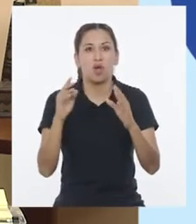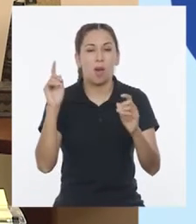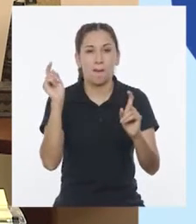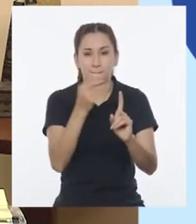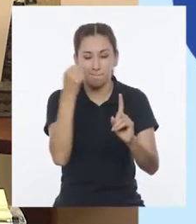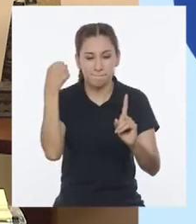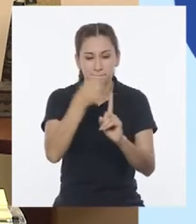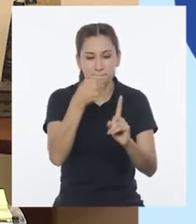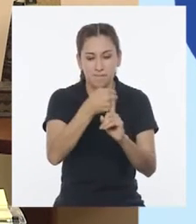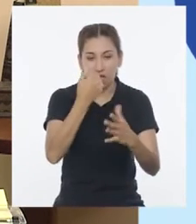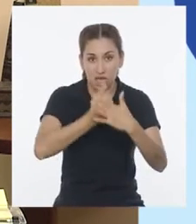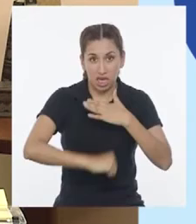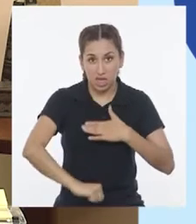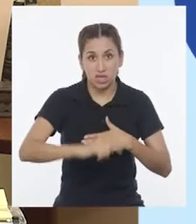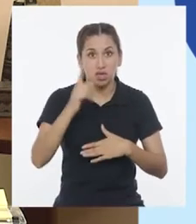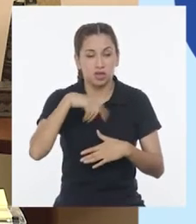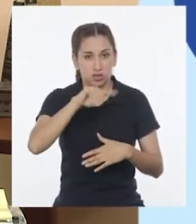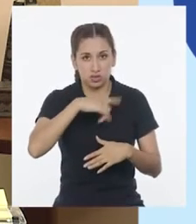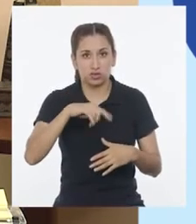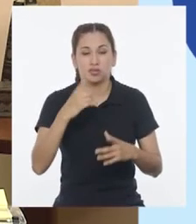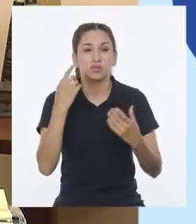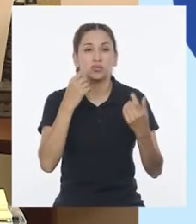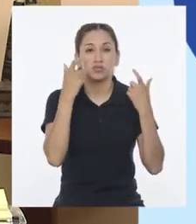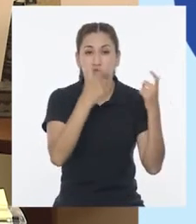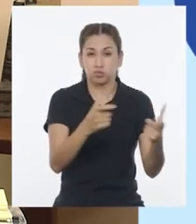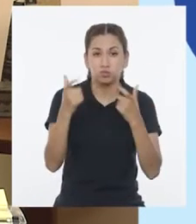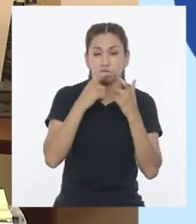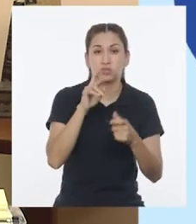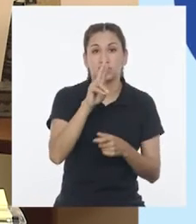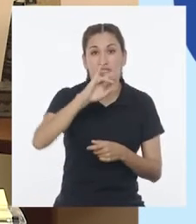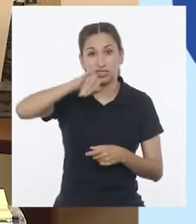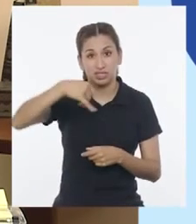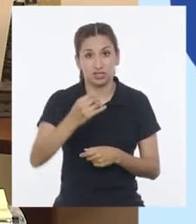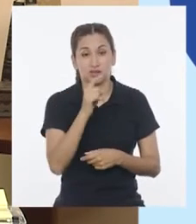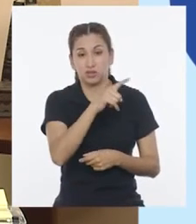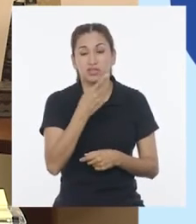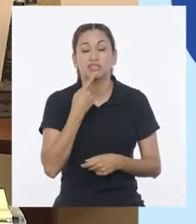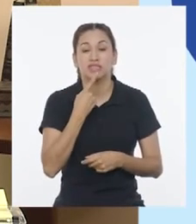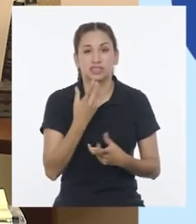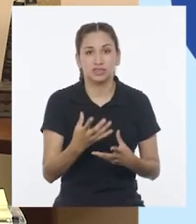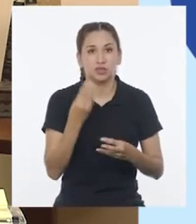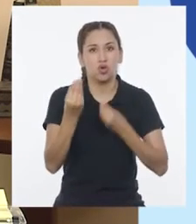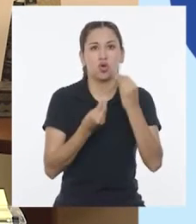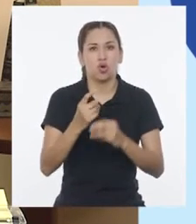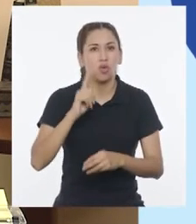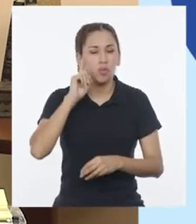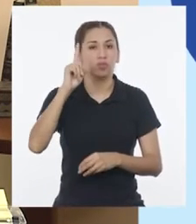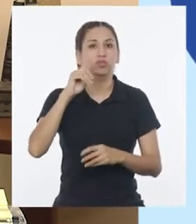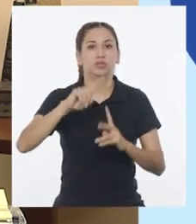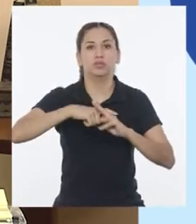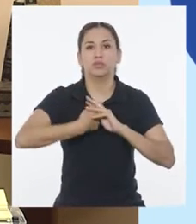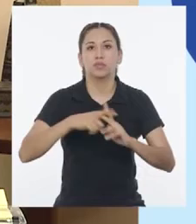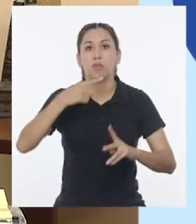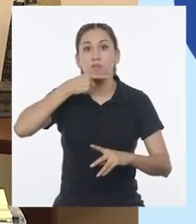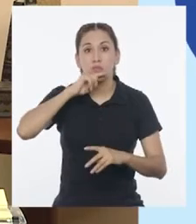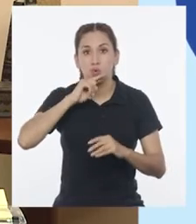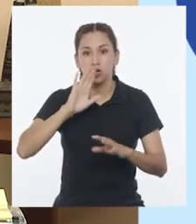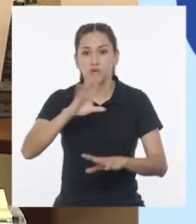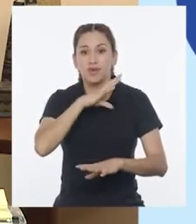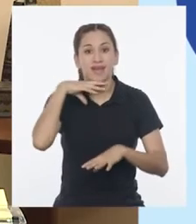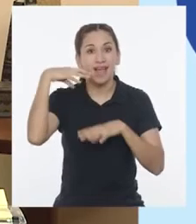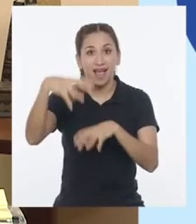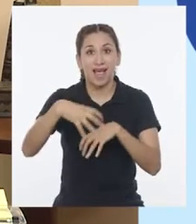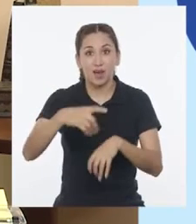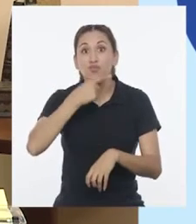desde robos hasta violencia familiar y maltrato infantil. El testimonio de la rondera de iniciales RJ